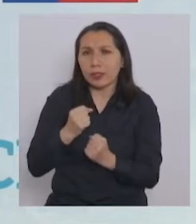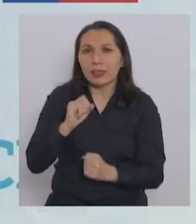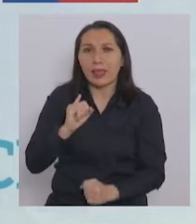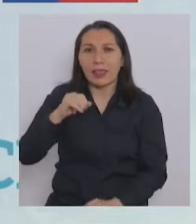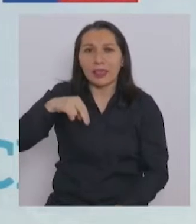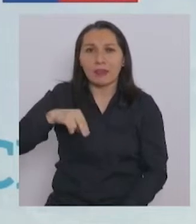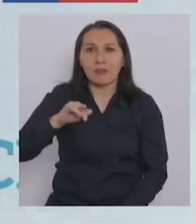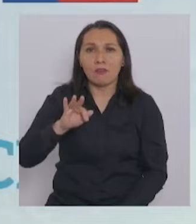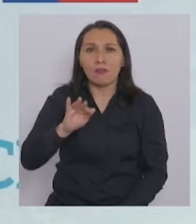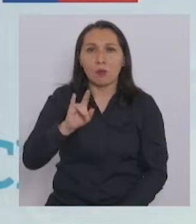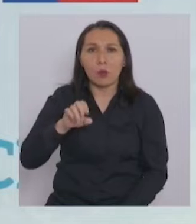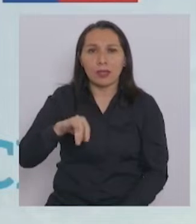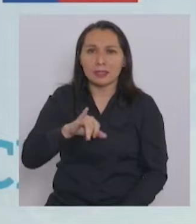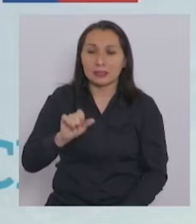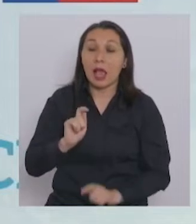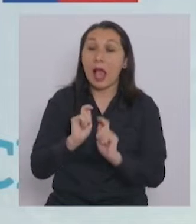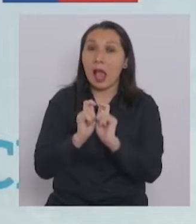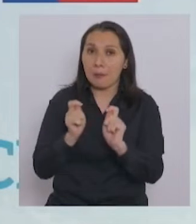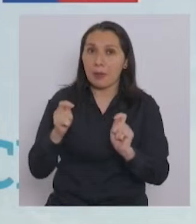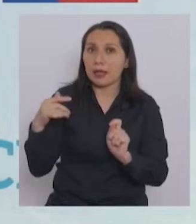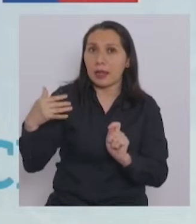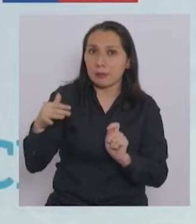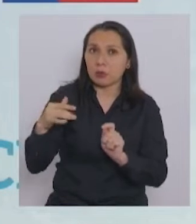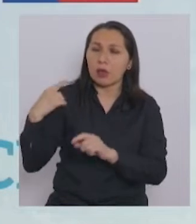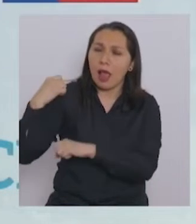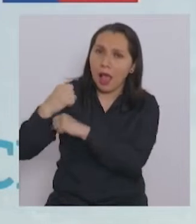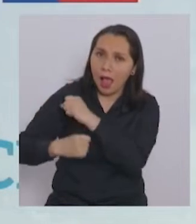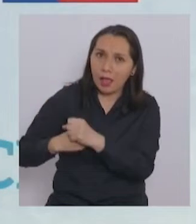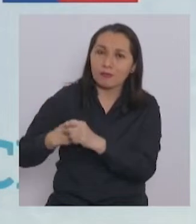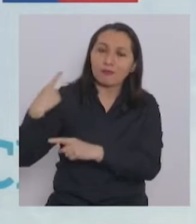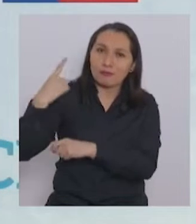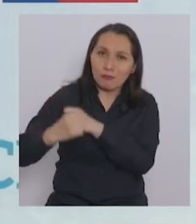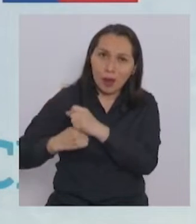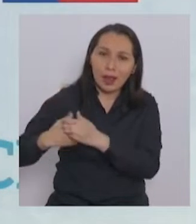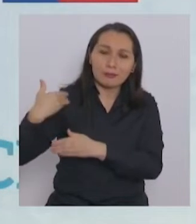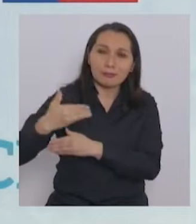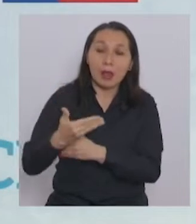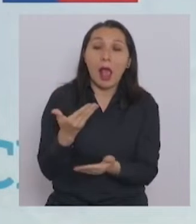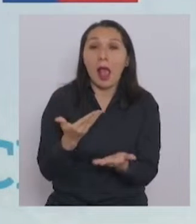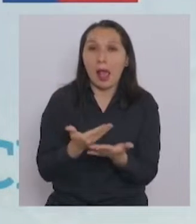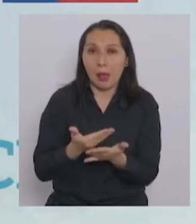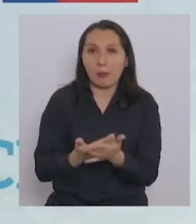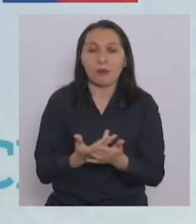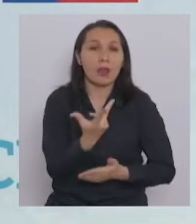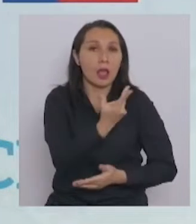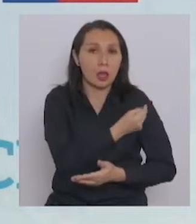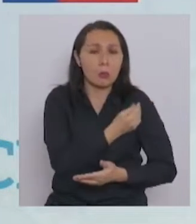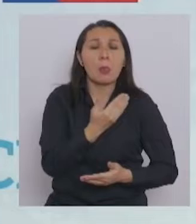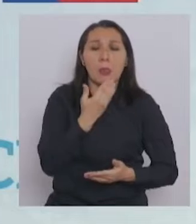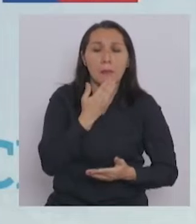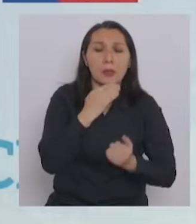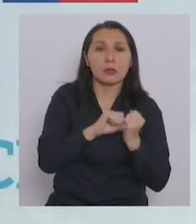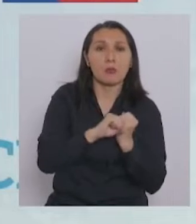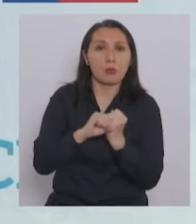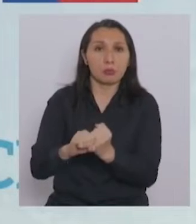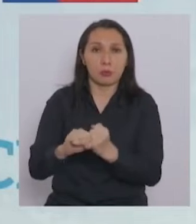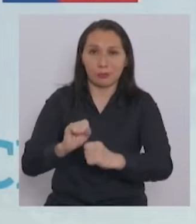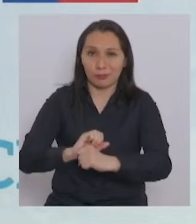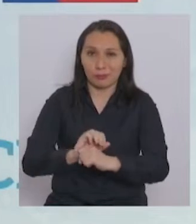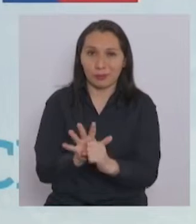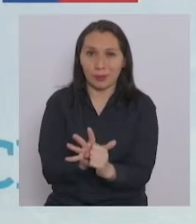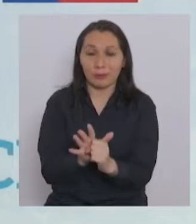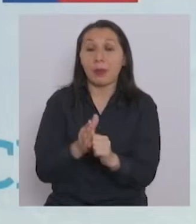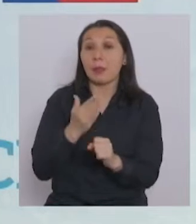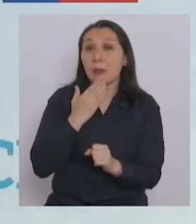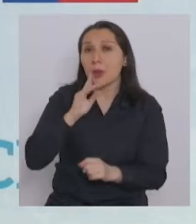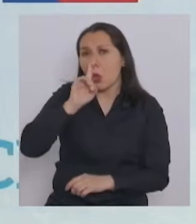parte de esta campaña tan importante que realizamos cada año. Y se aprovecha de vacunar contra el COVID-19, además de